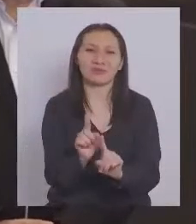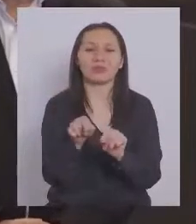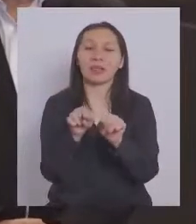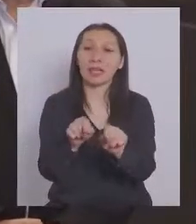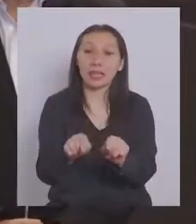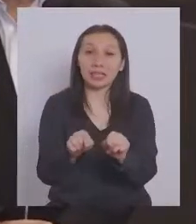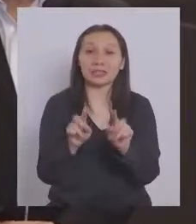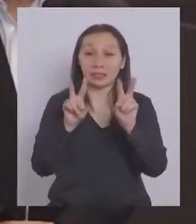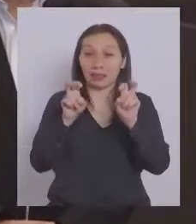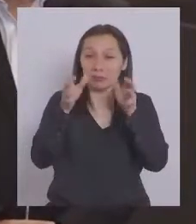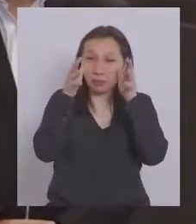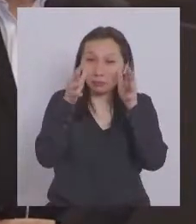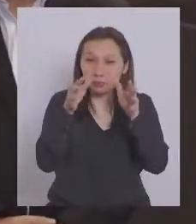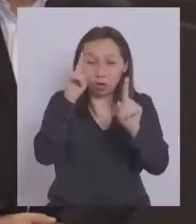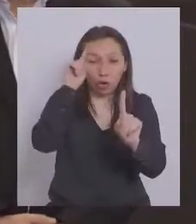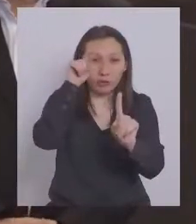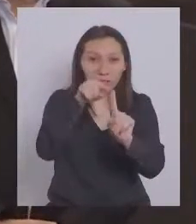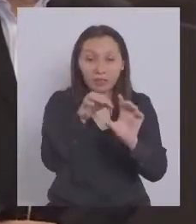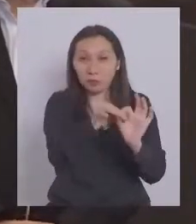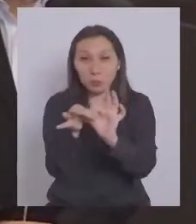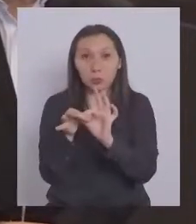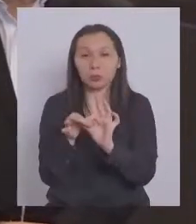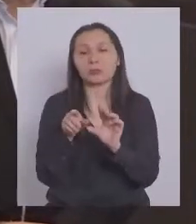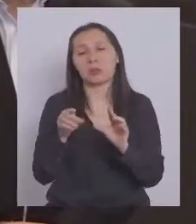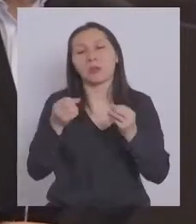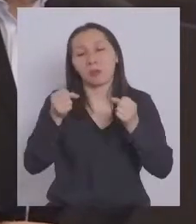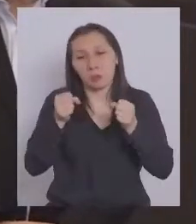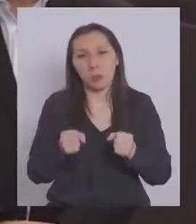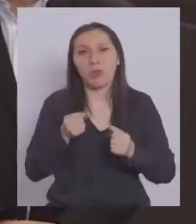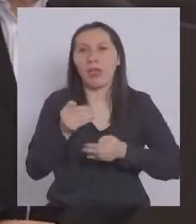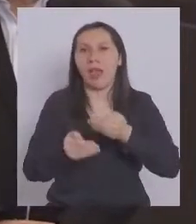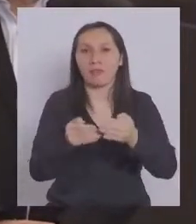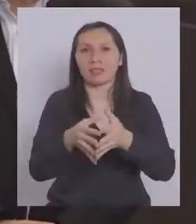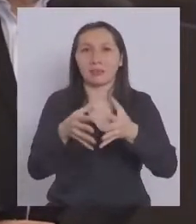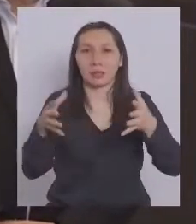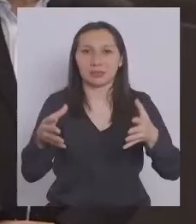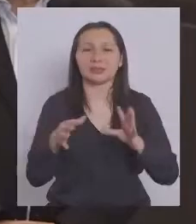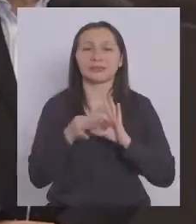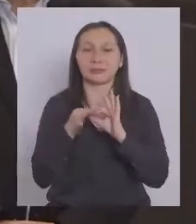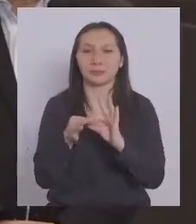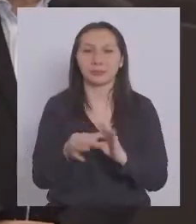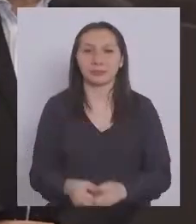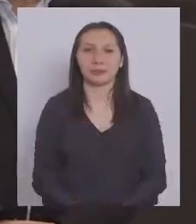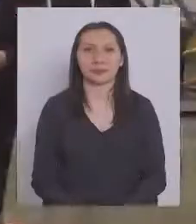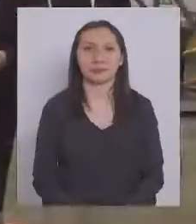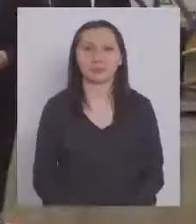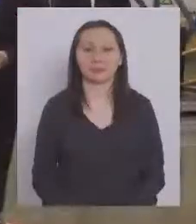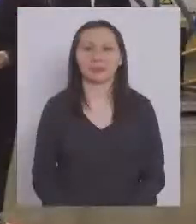en ese sentido, si logramos ese objetivo, sin lugar a duda que podemos avanzar bastante. Gracias.